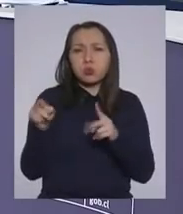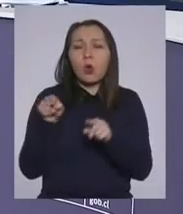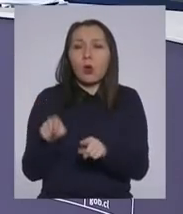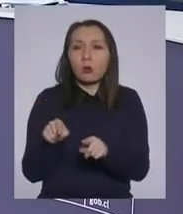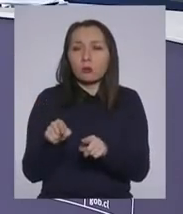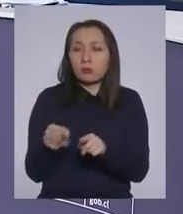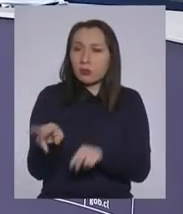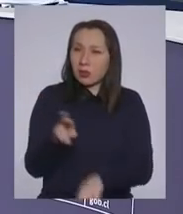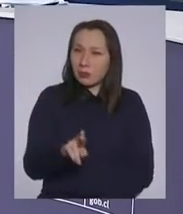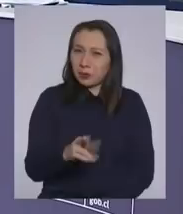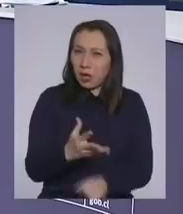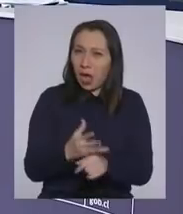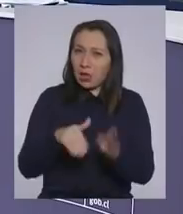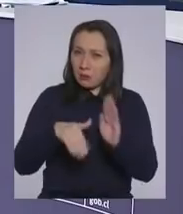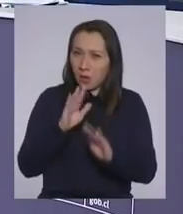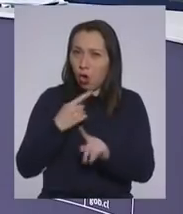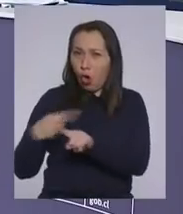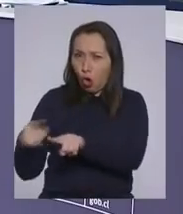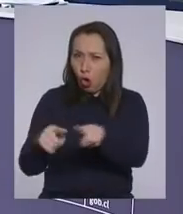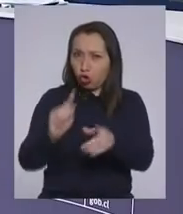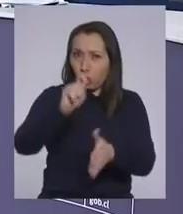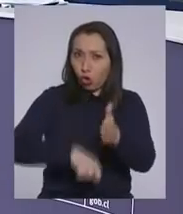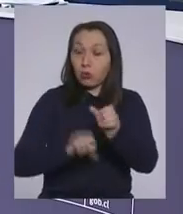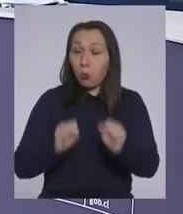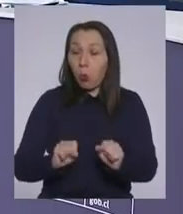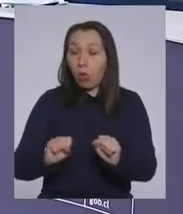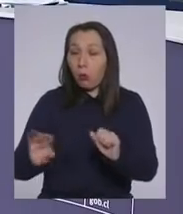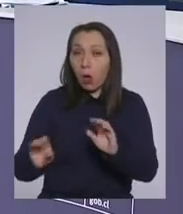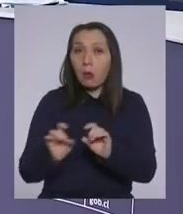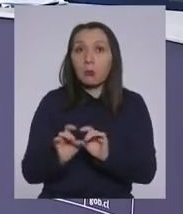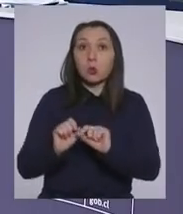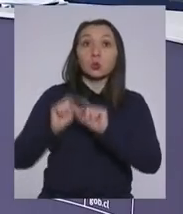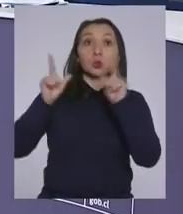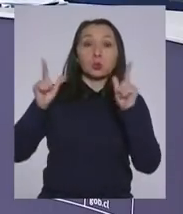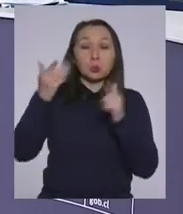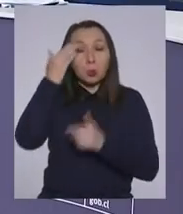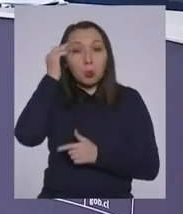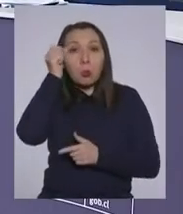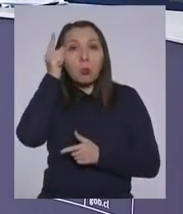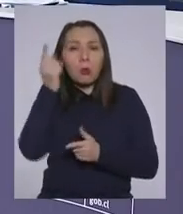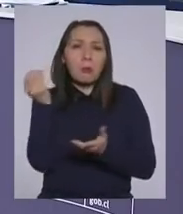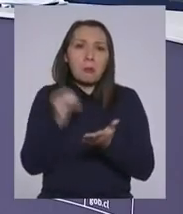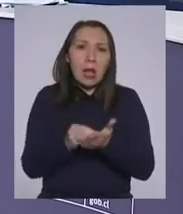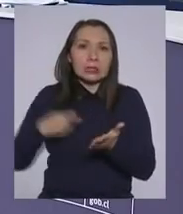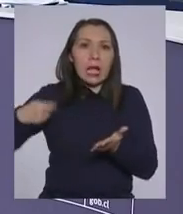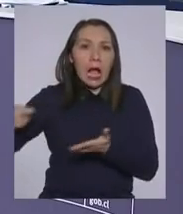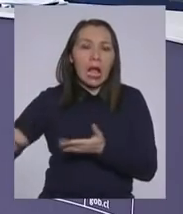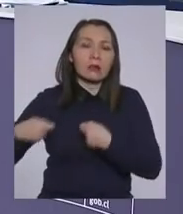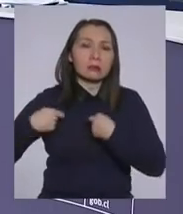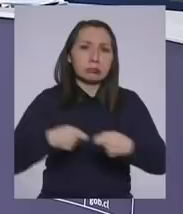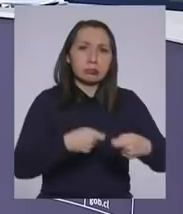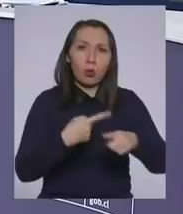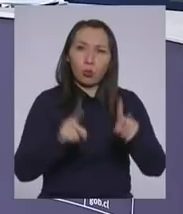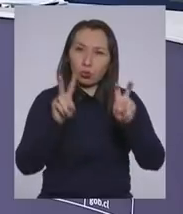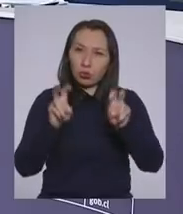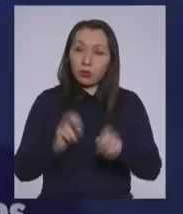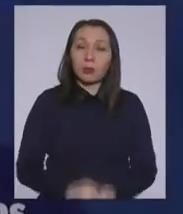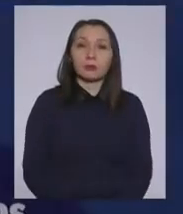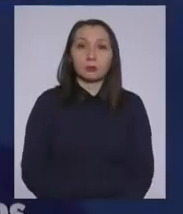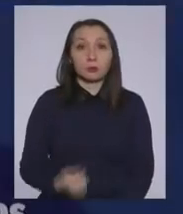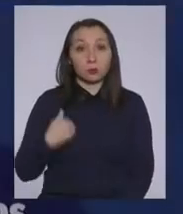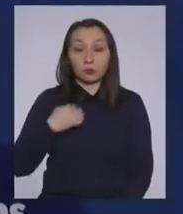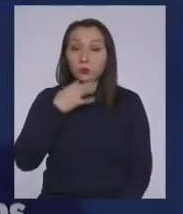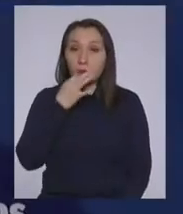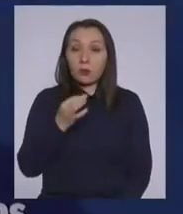le reitero, ¿hay más contratos que puedan aparecer incluso después de este segundo aumentando costos en otros aspectos? Lo acabo